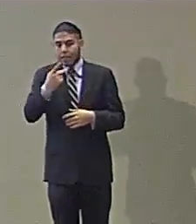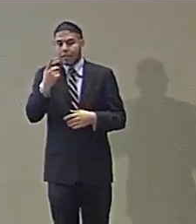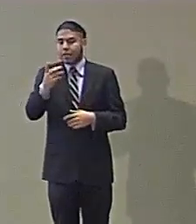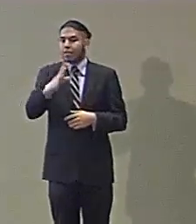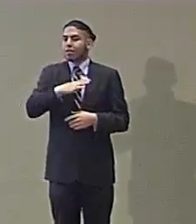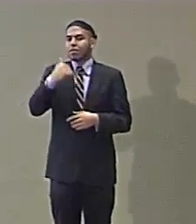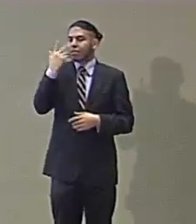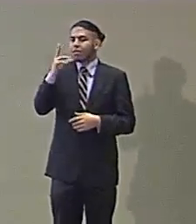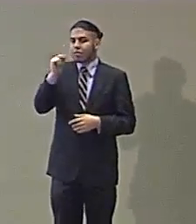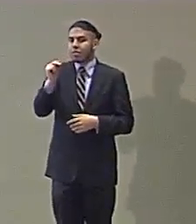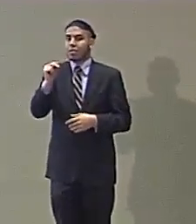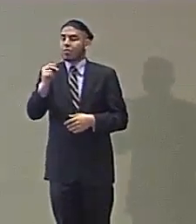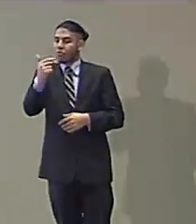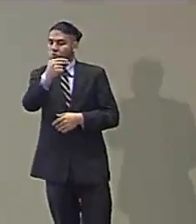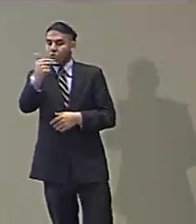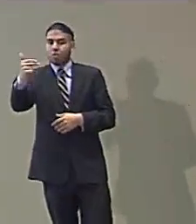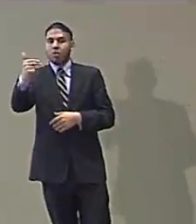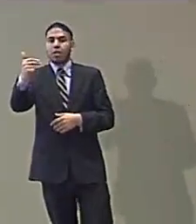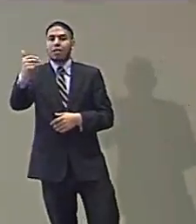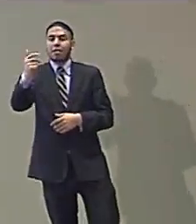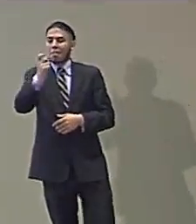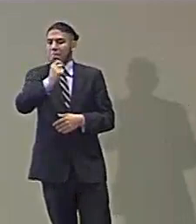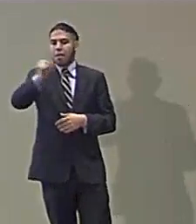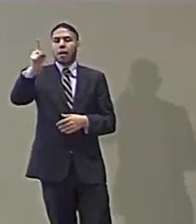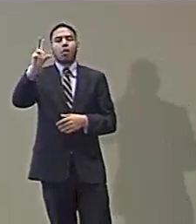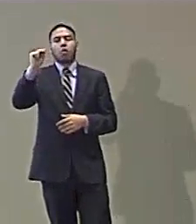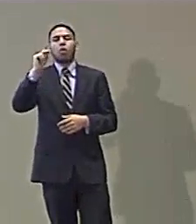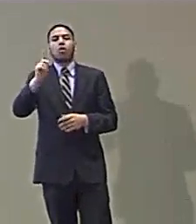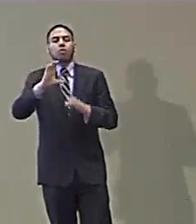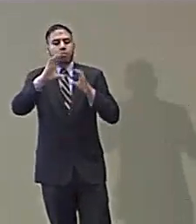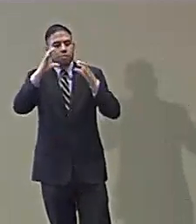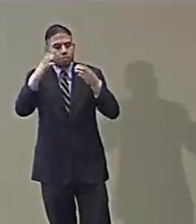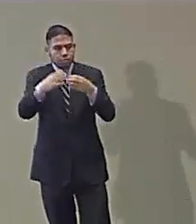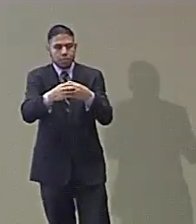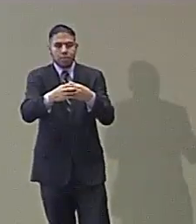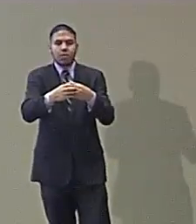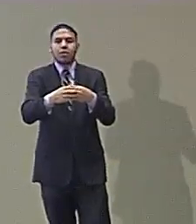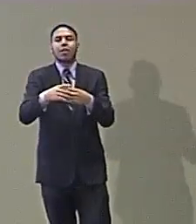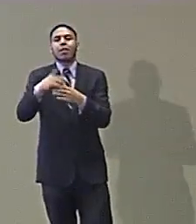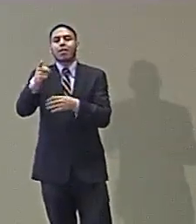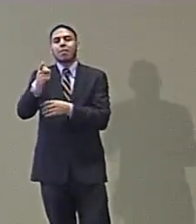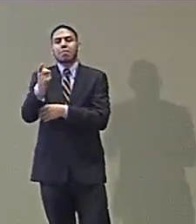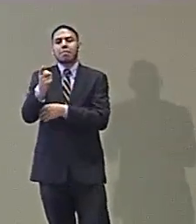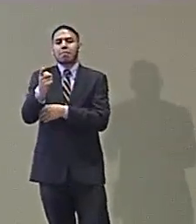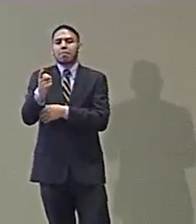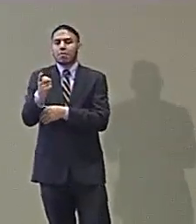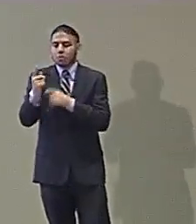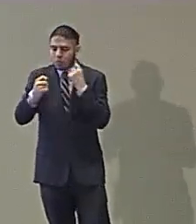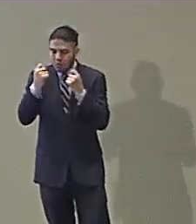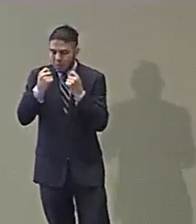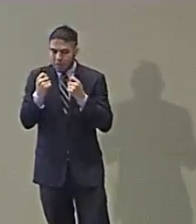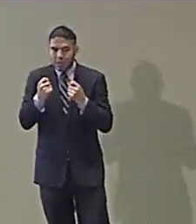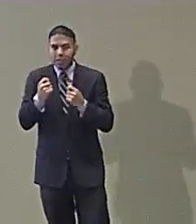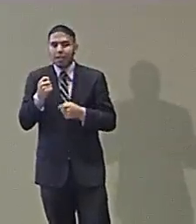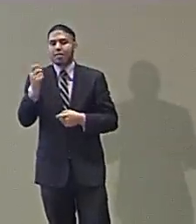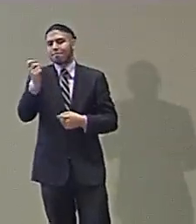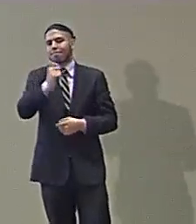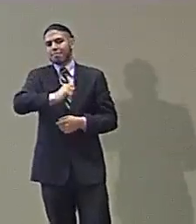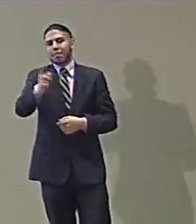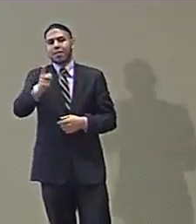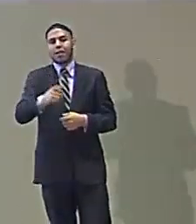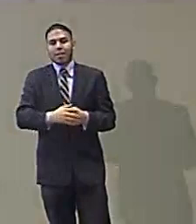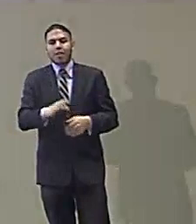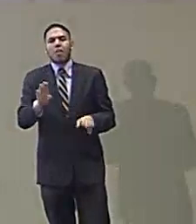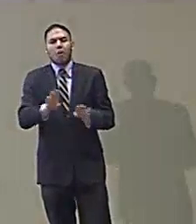hoteleras de primera sino que queremos comunidades turísticas de primera y eso es parte de la reflexión justamente el día de hoy de